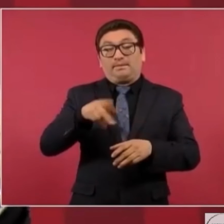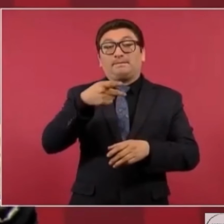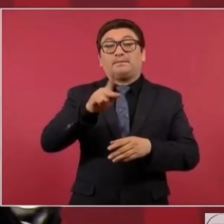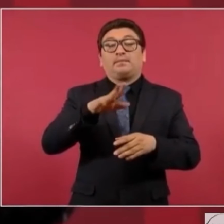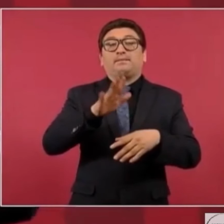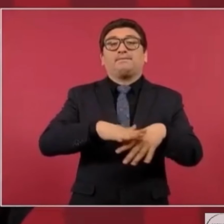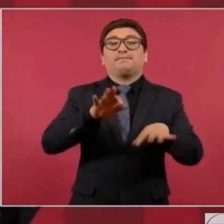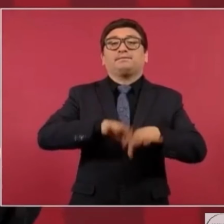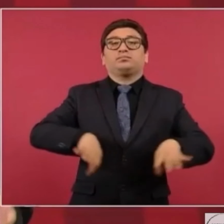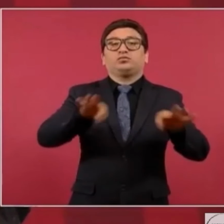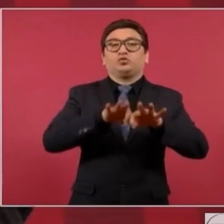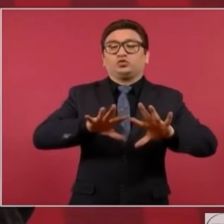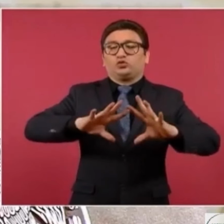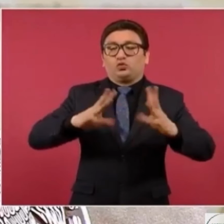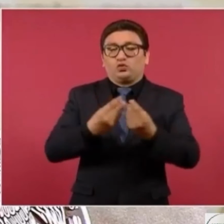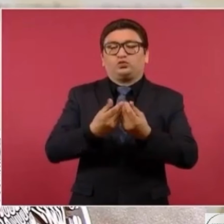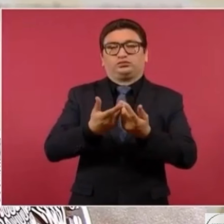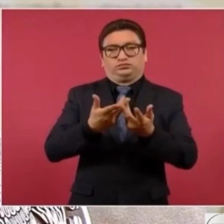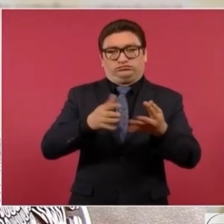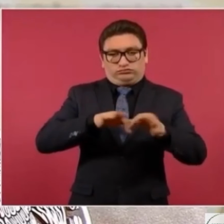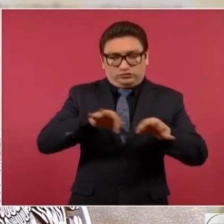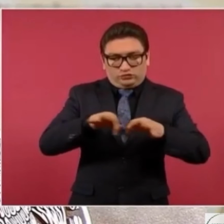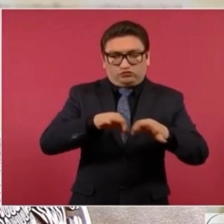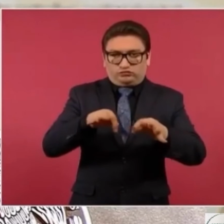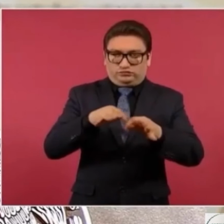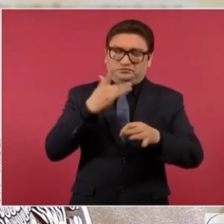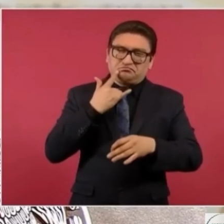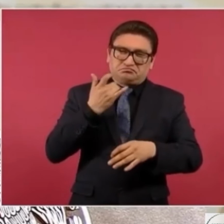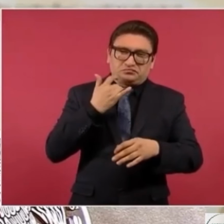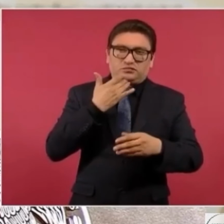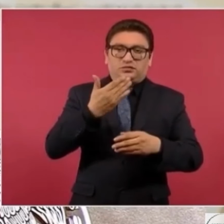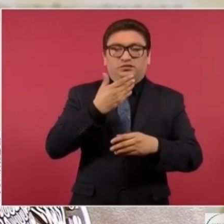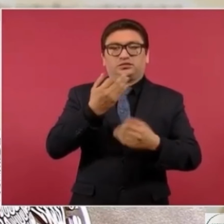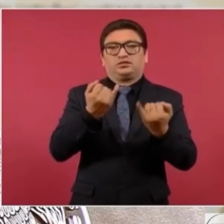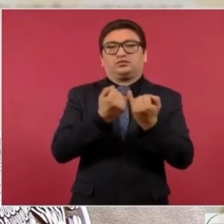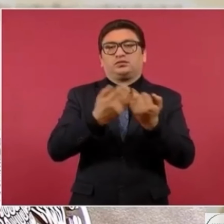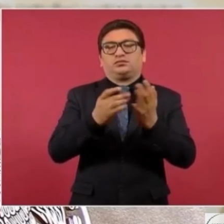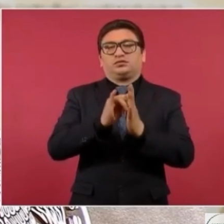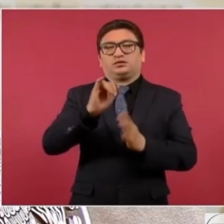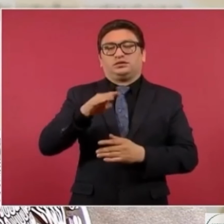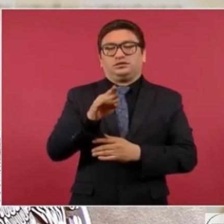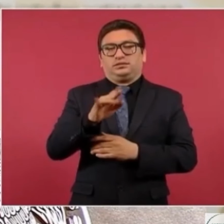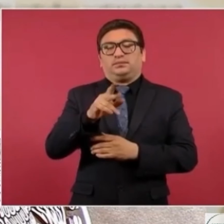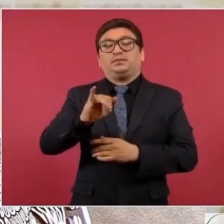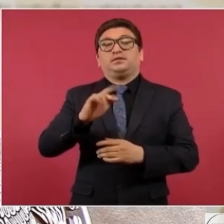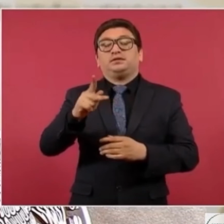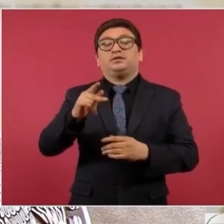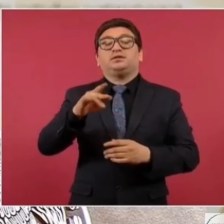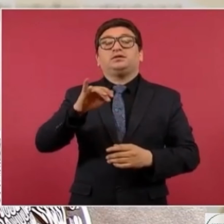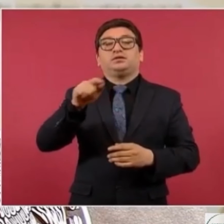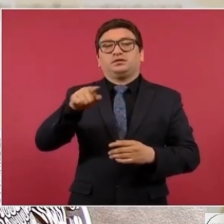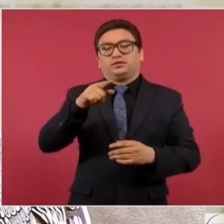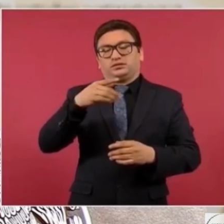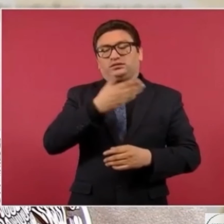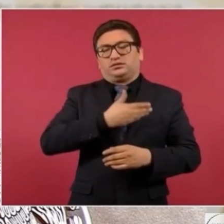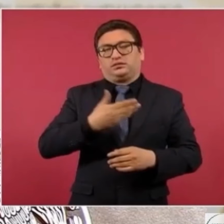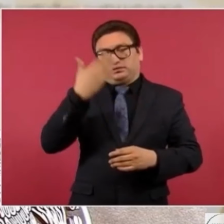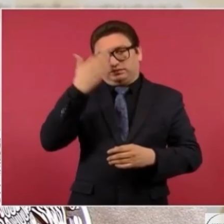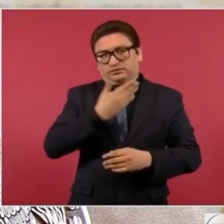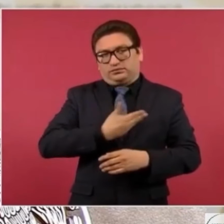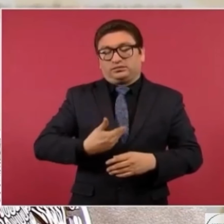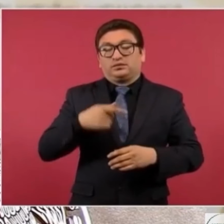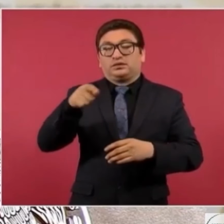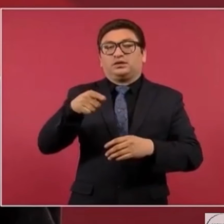se trata es de sumar esfuerzos. Por cierto, no quiero dejar de mencionar al INPI y a su titular, mi buen amigo el licenciado